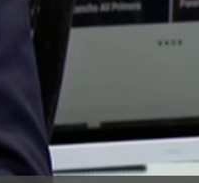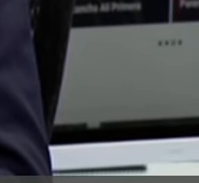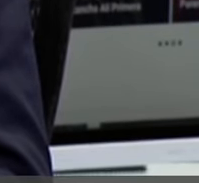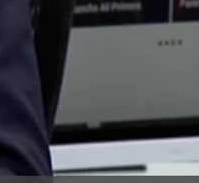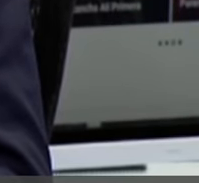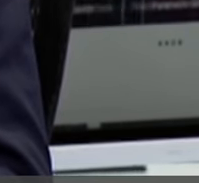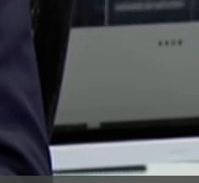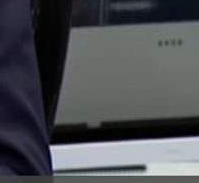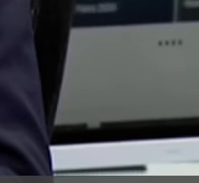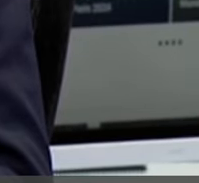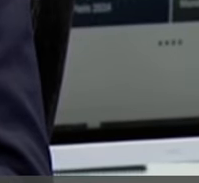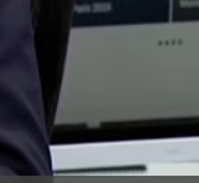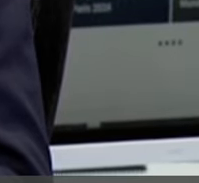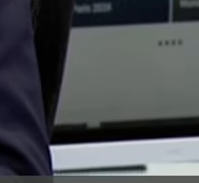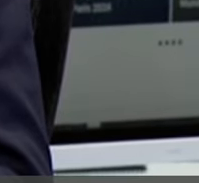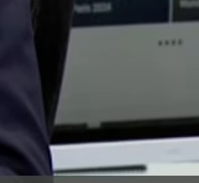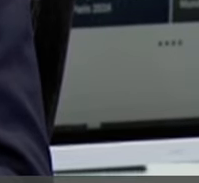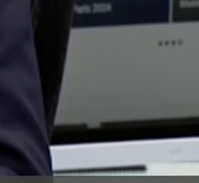y